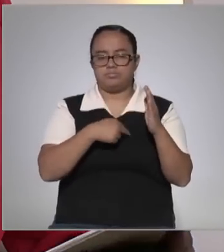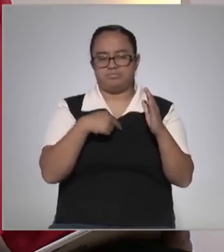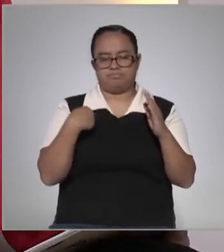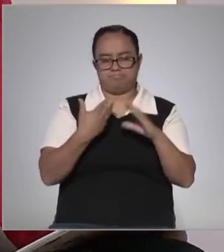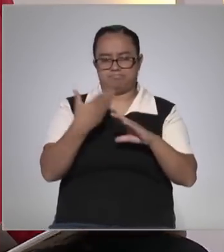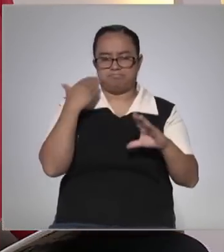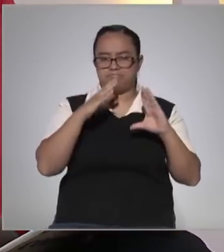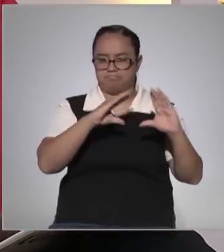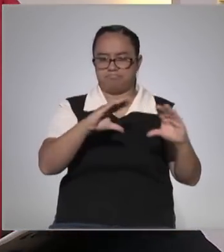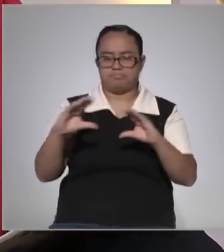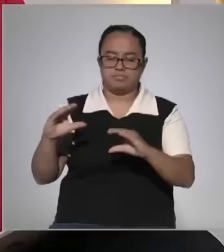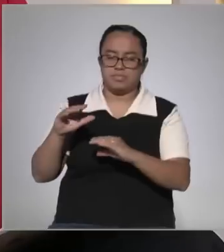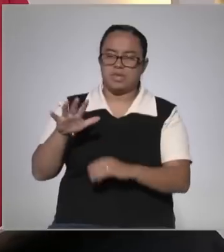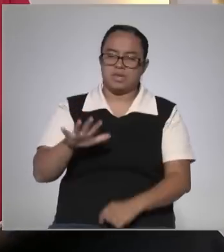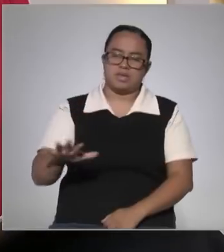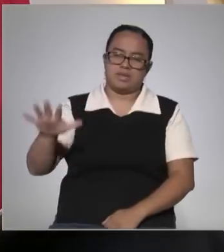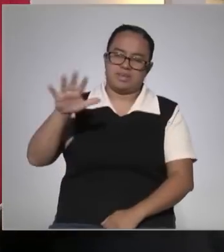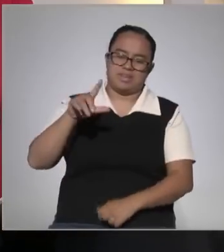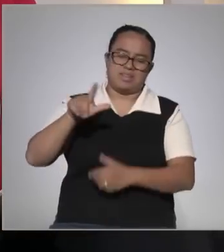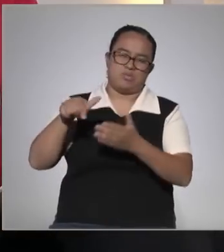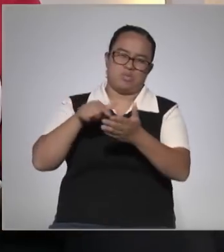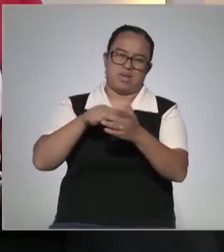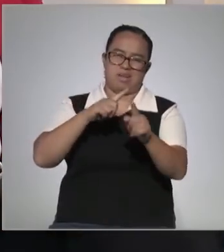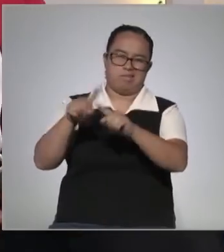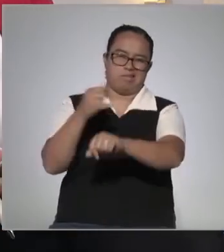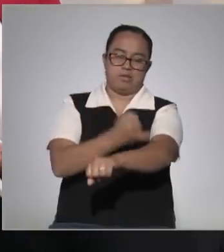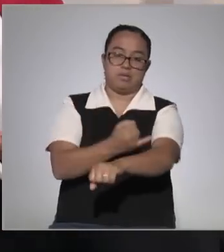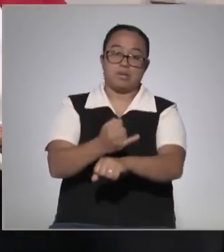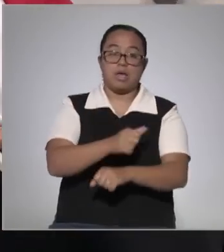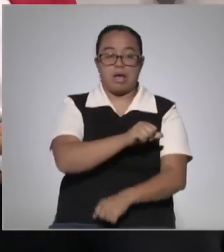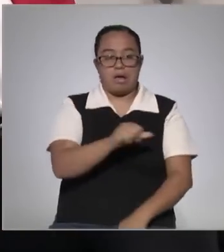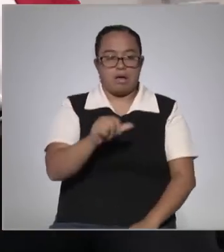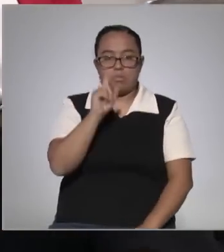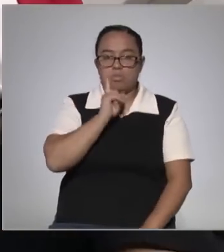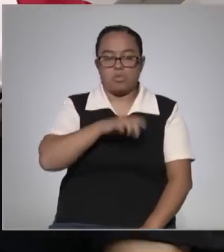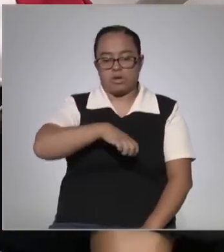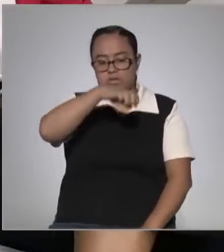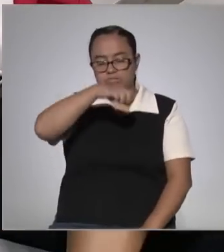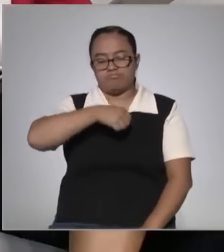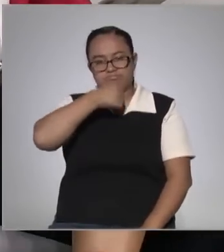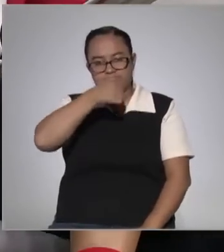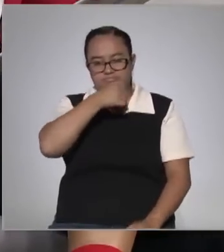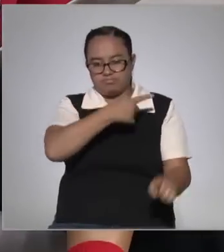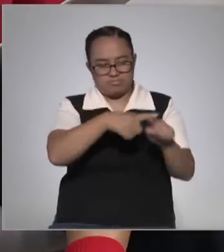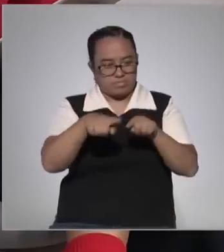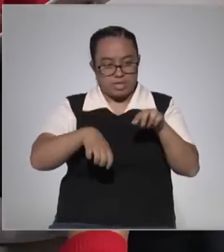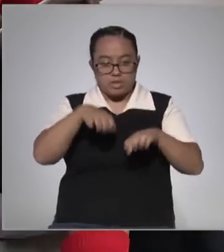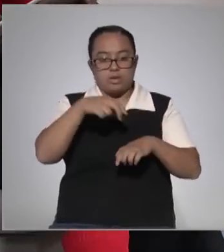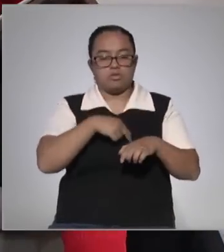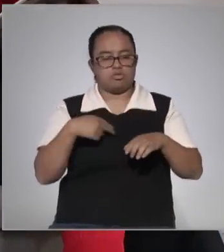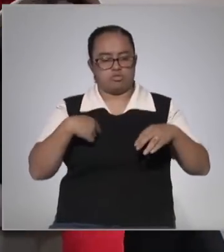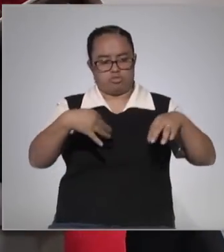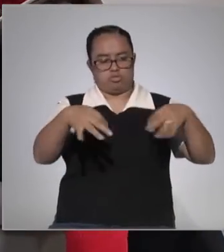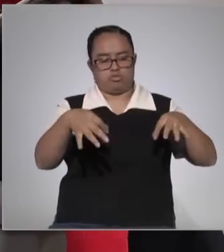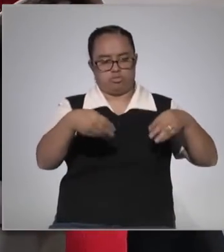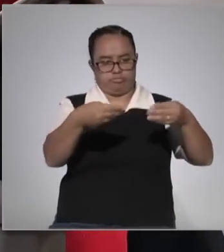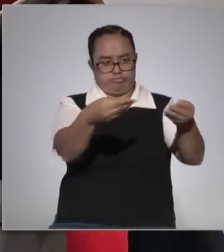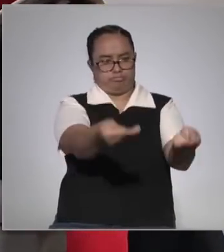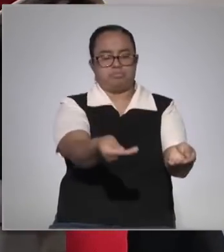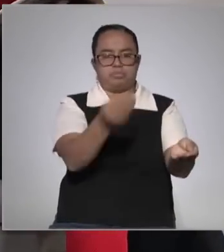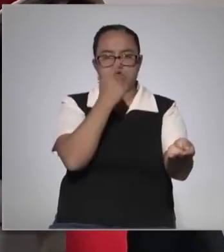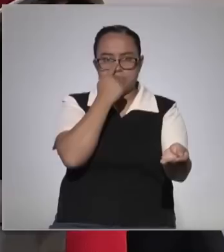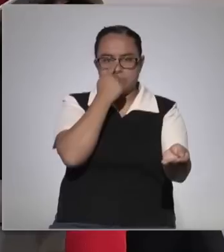impartiendo en colonias de Iztapalapa a mujeres mayores, pues les dábamos una hoja para que